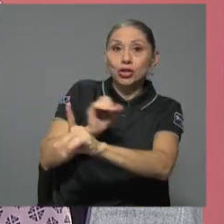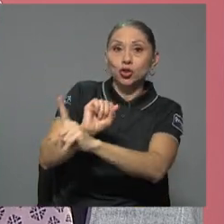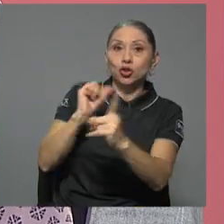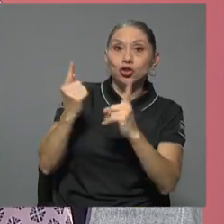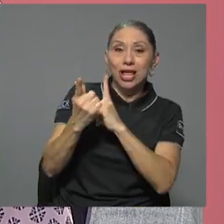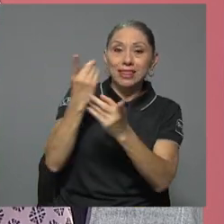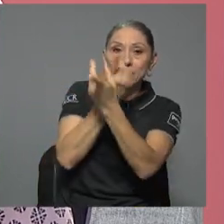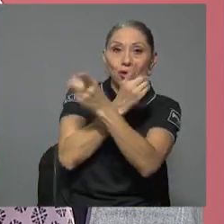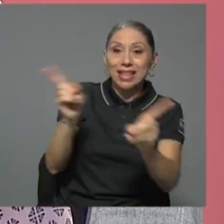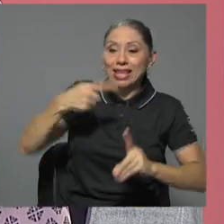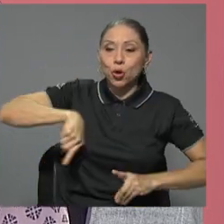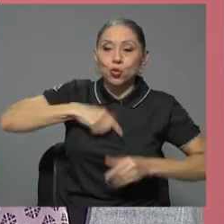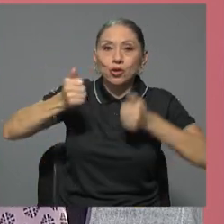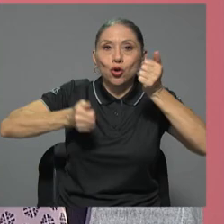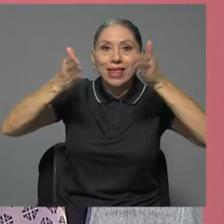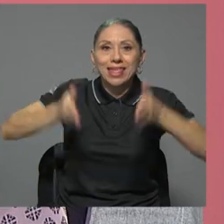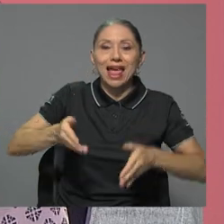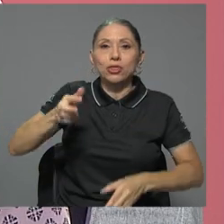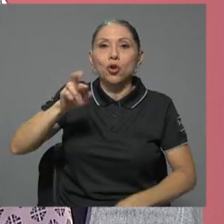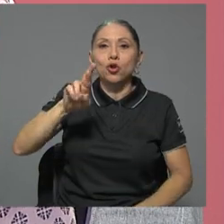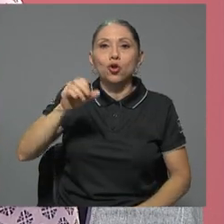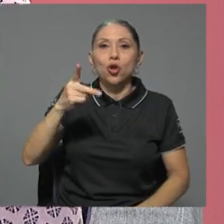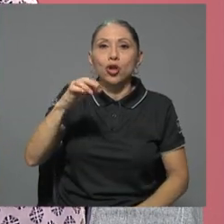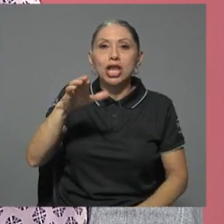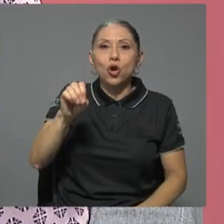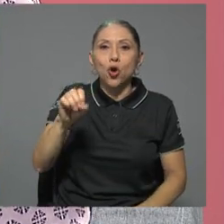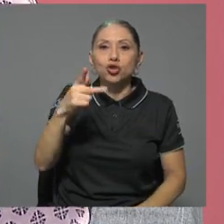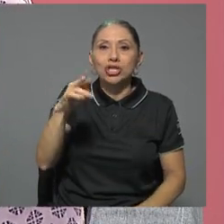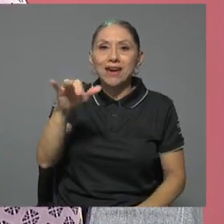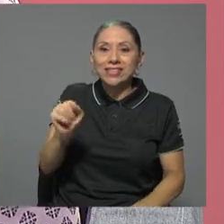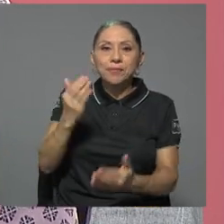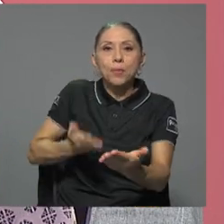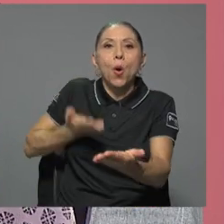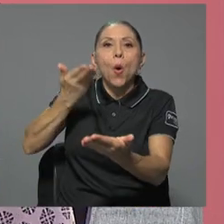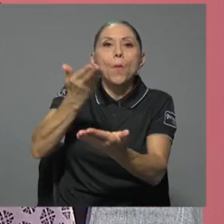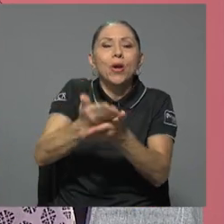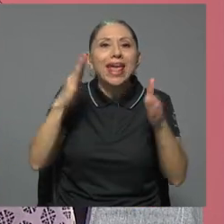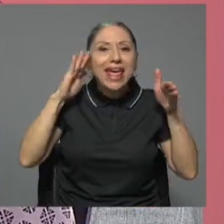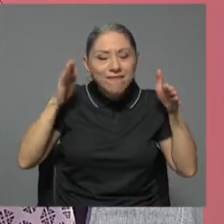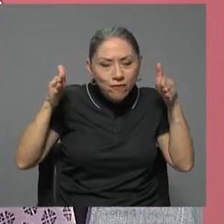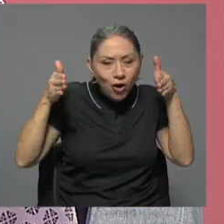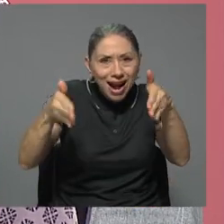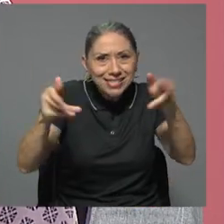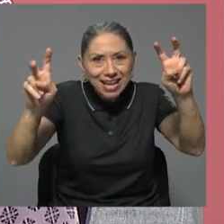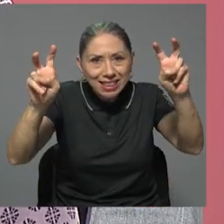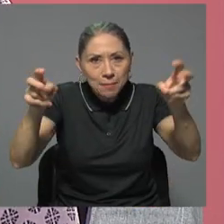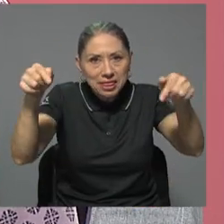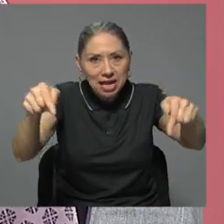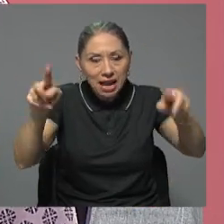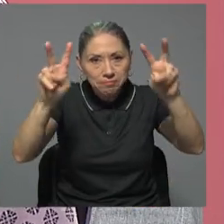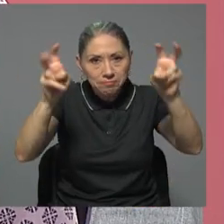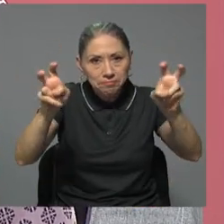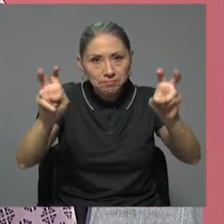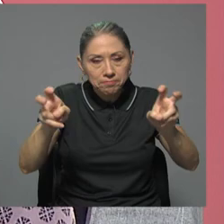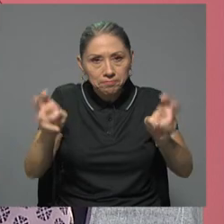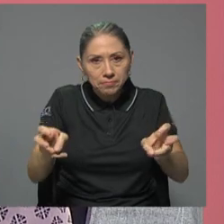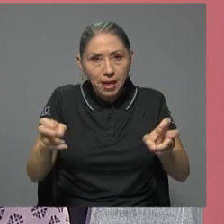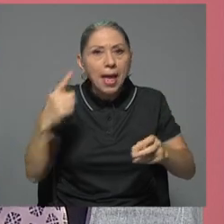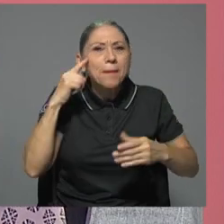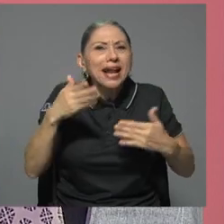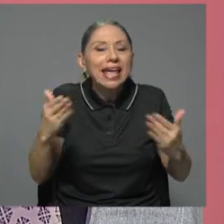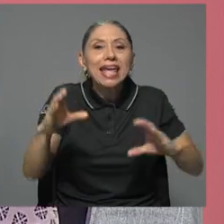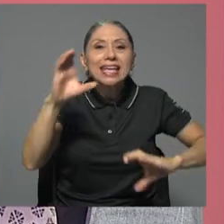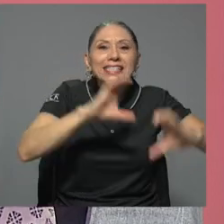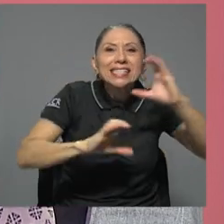el pródigo chávez está propiamente proponiendo enfocarse en la temática ok para llevar ciencia